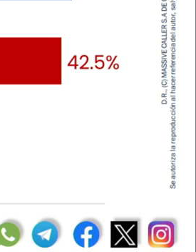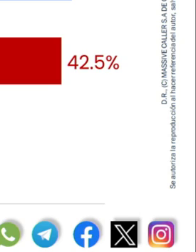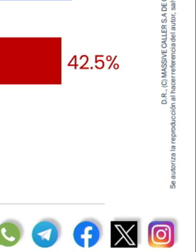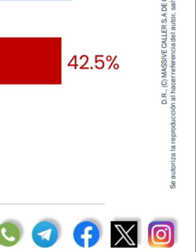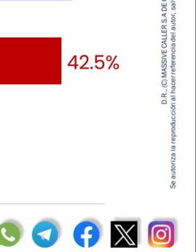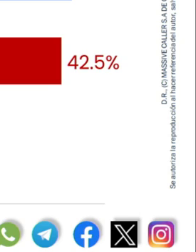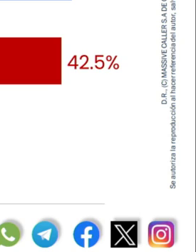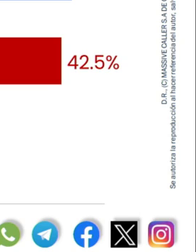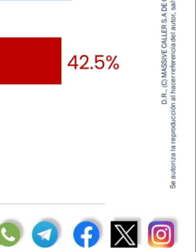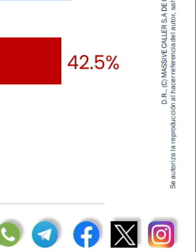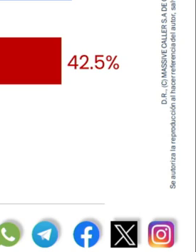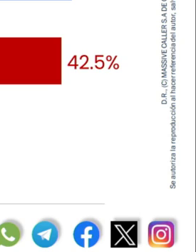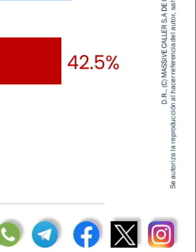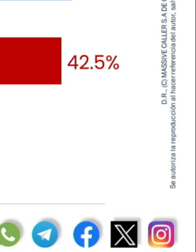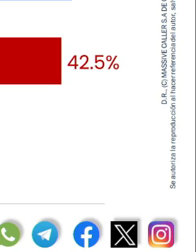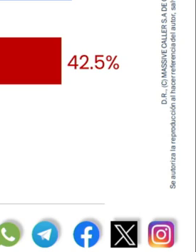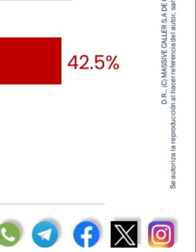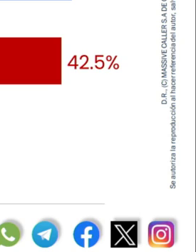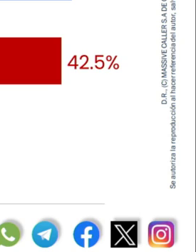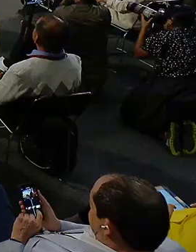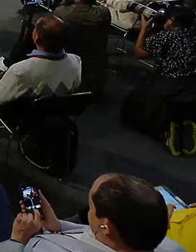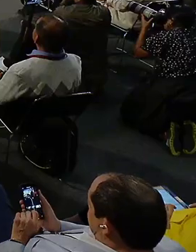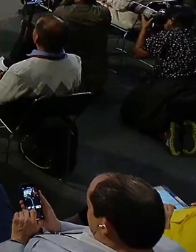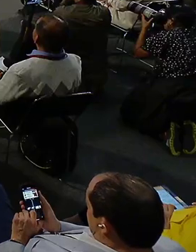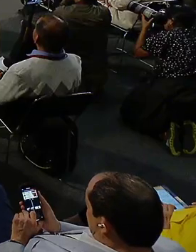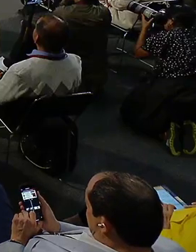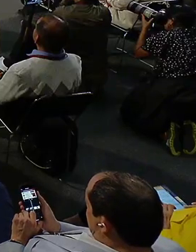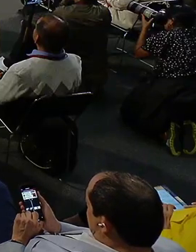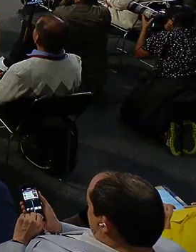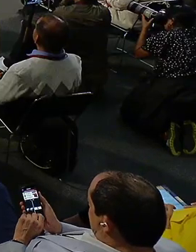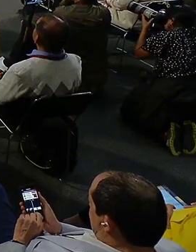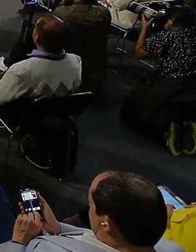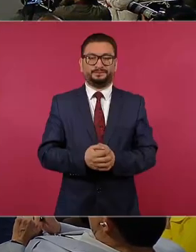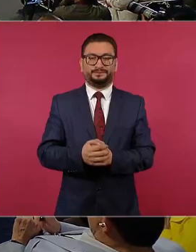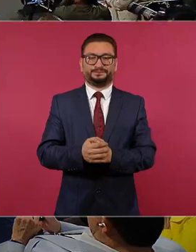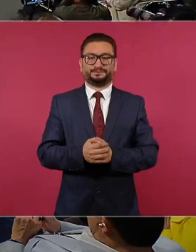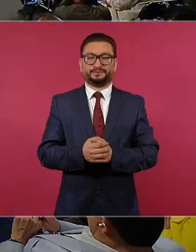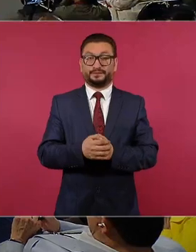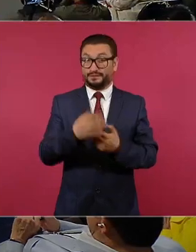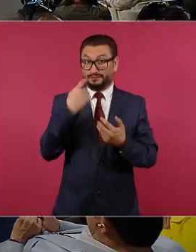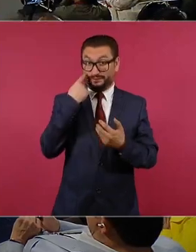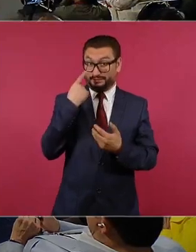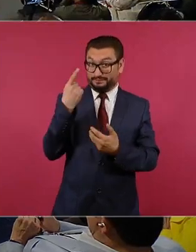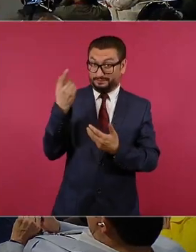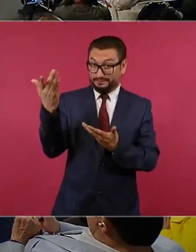alegraba. Me decía, ¿ya ven? Claro.